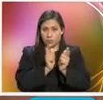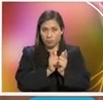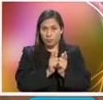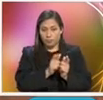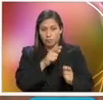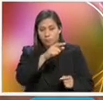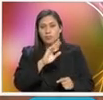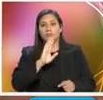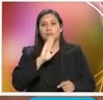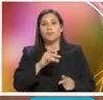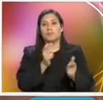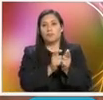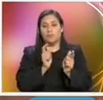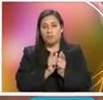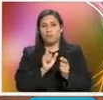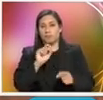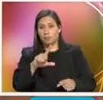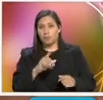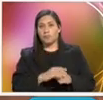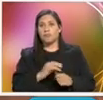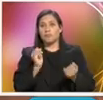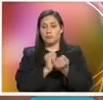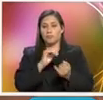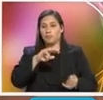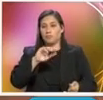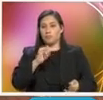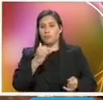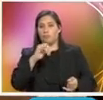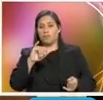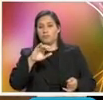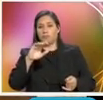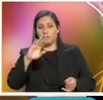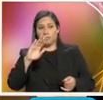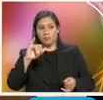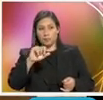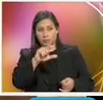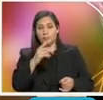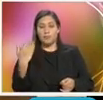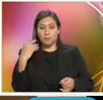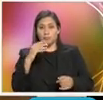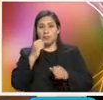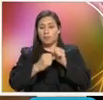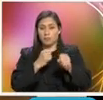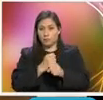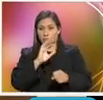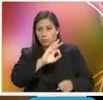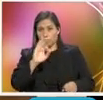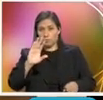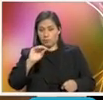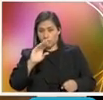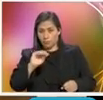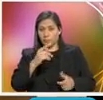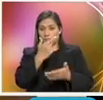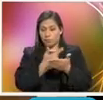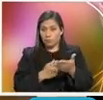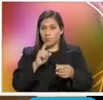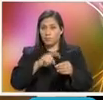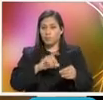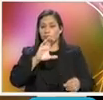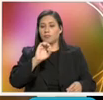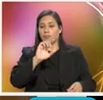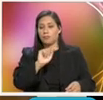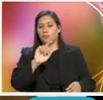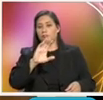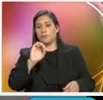Al mal club de los 27. Oye, Amy Winehouse, ¿es Y el estilo? ya en la década de los 90 la lista continuó con Kurt Cobain,